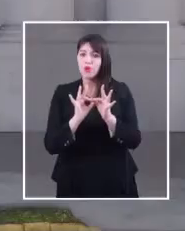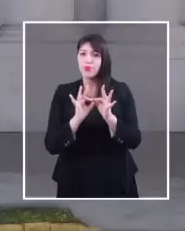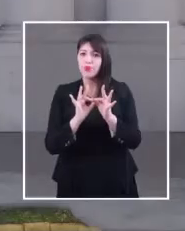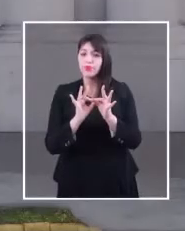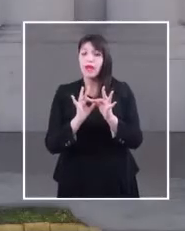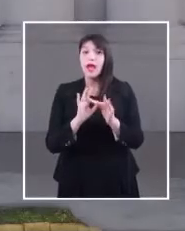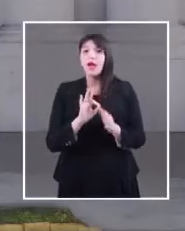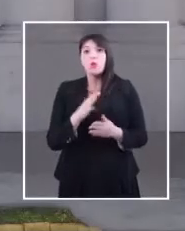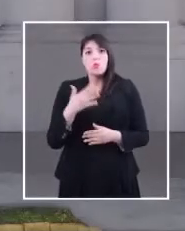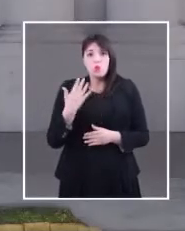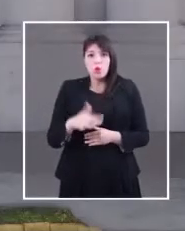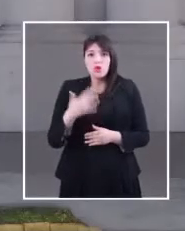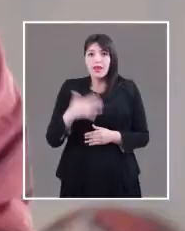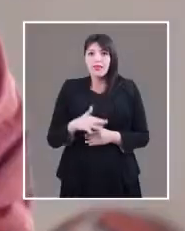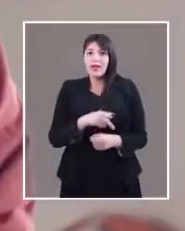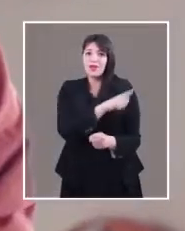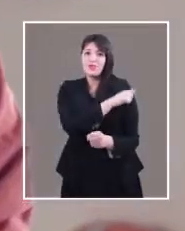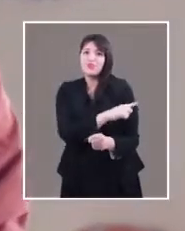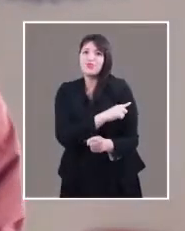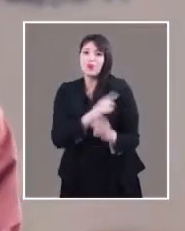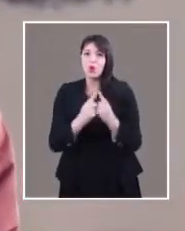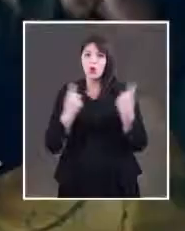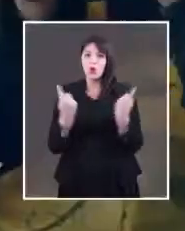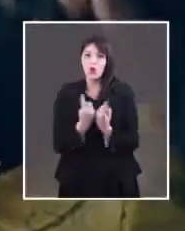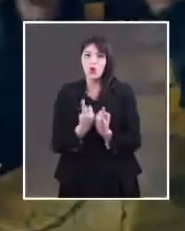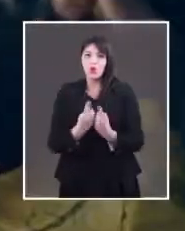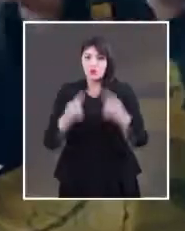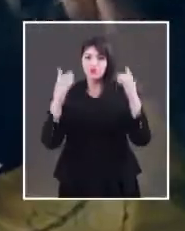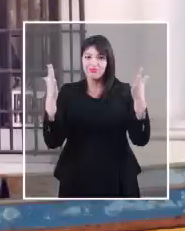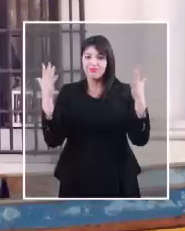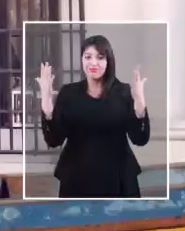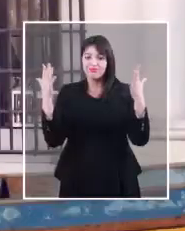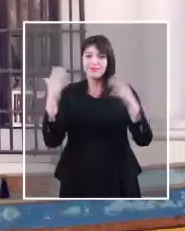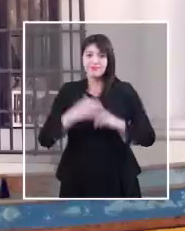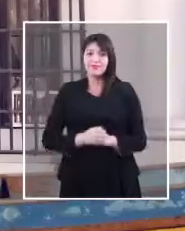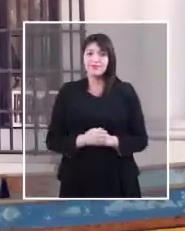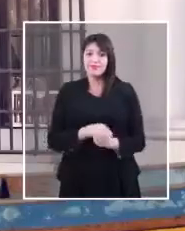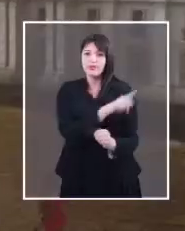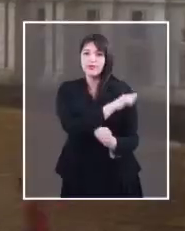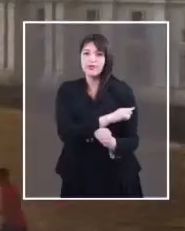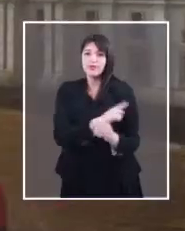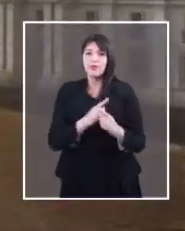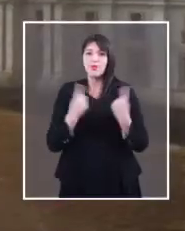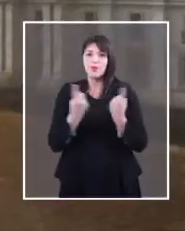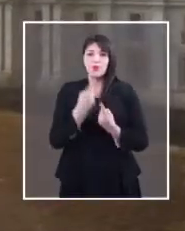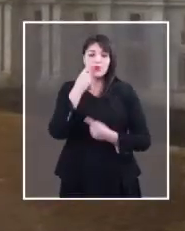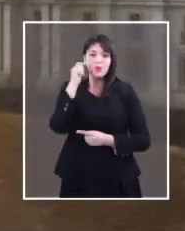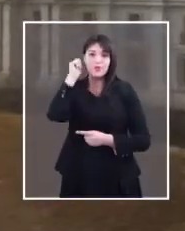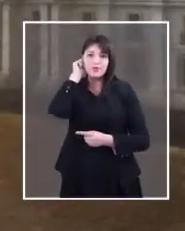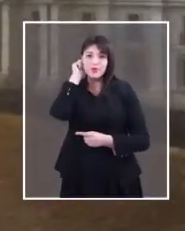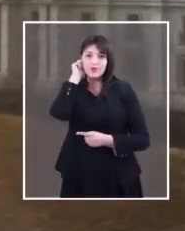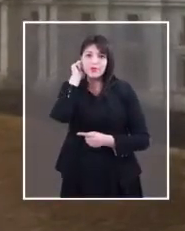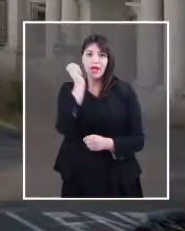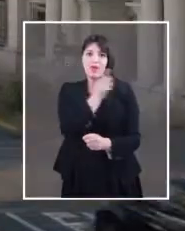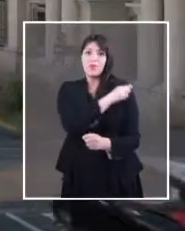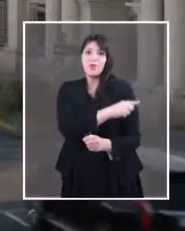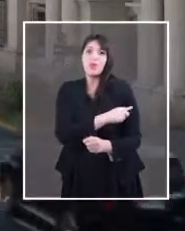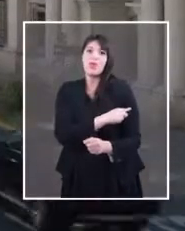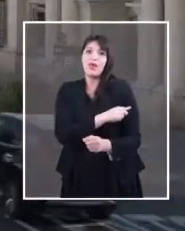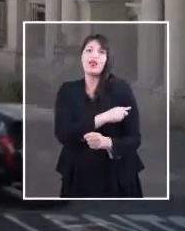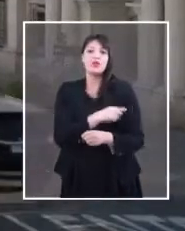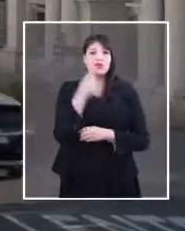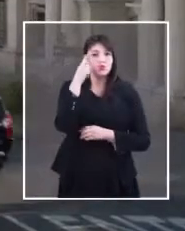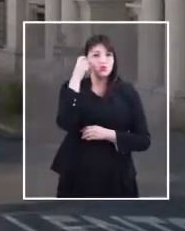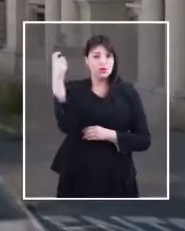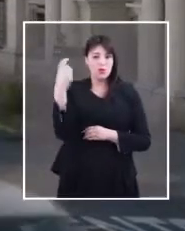Hay algo que no tenemos que olvidar, que el poder somos nosotros. El poder somos nosotros y nosotras. El poder está